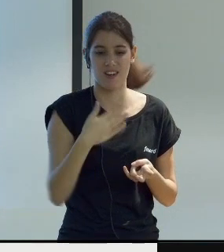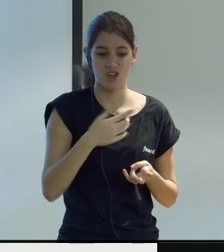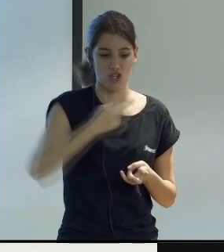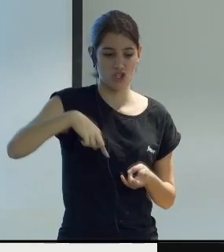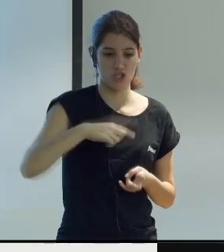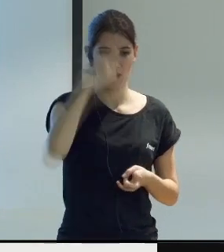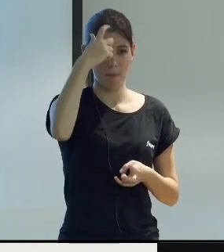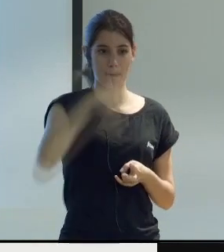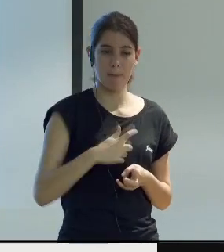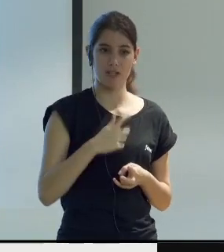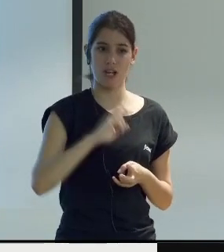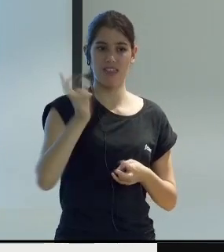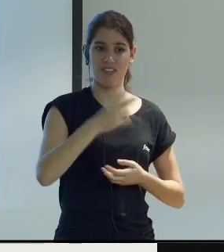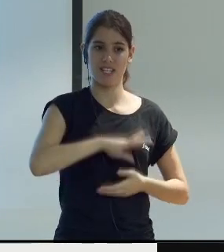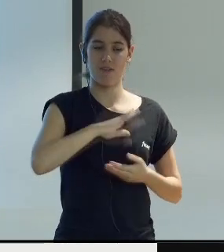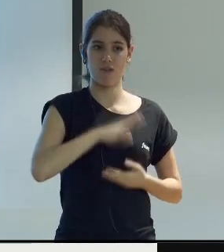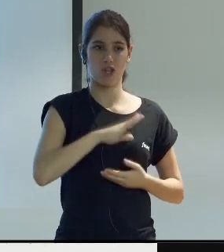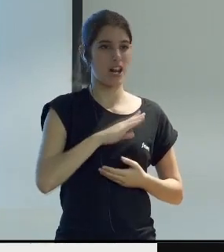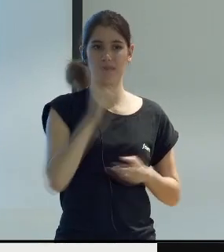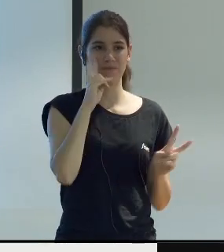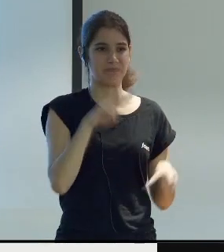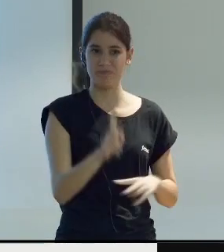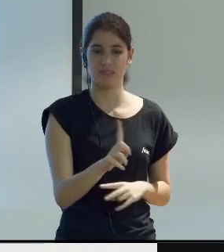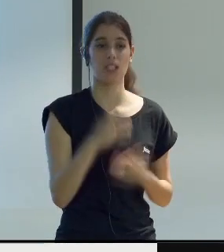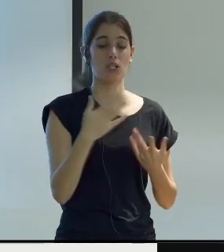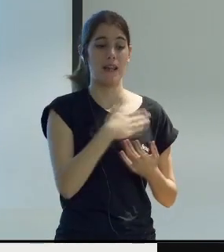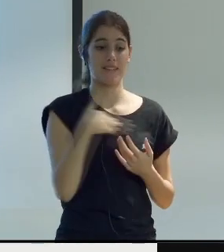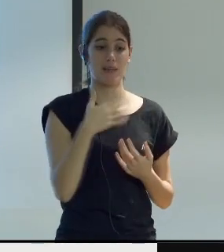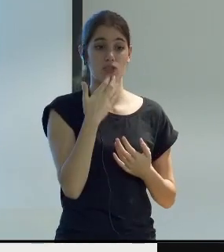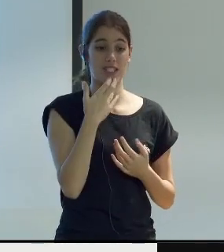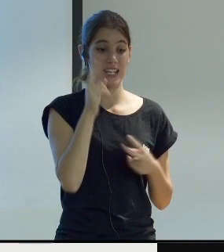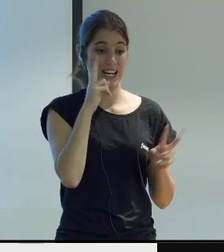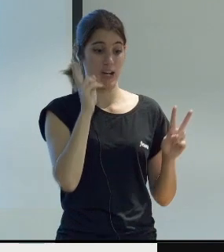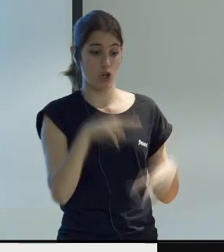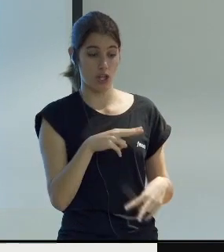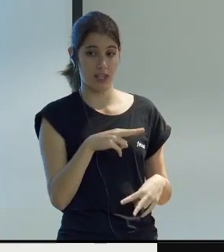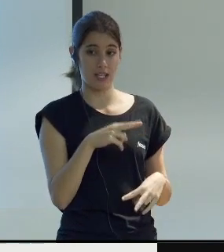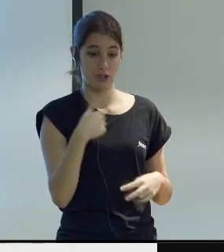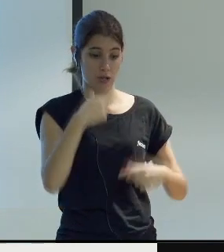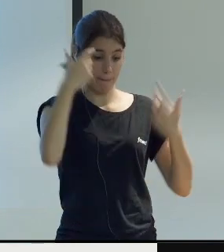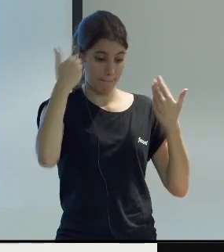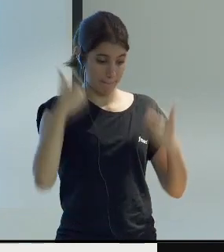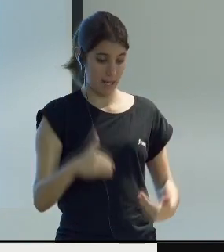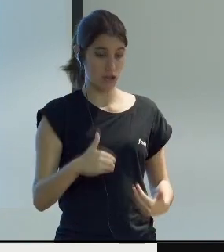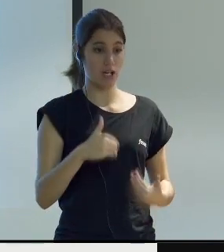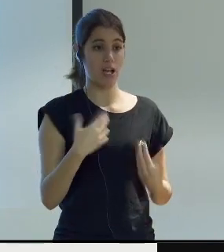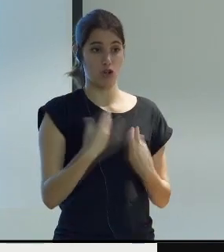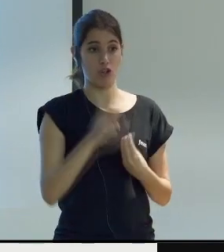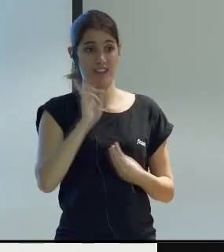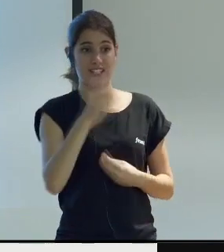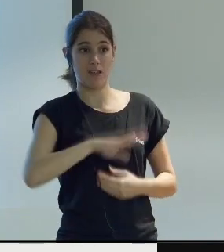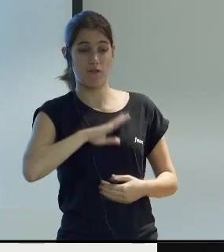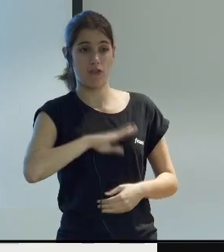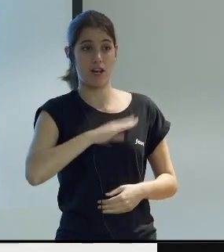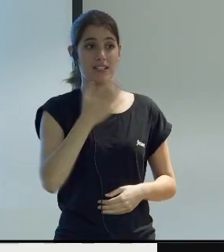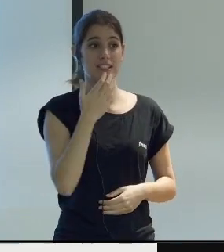una persona con una diversidad funcional. Queremos que si nos reconocen como una persona con una diversidad funcional, si